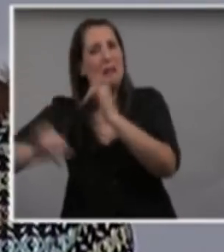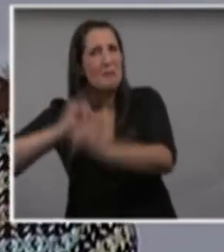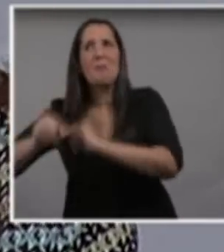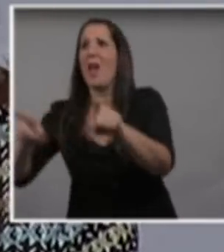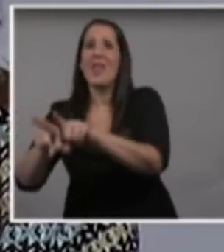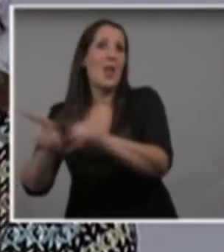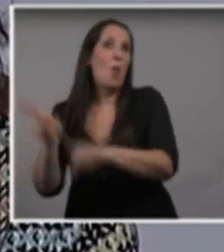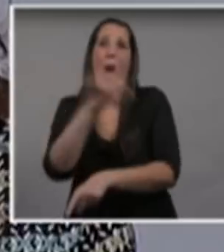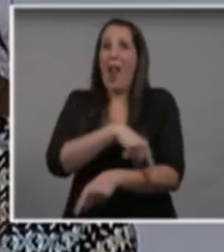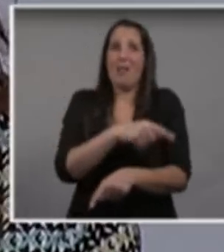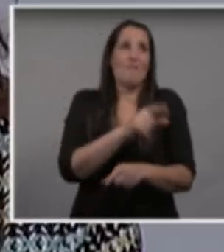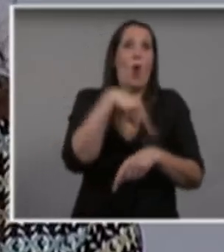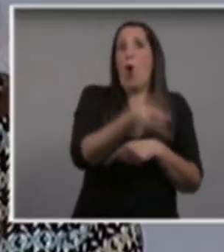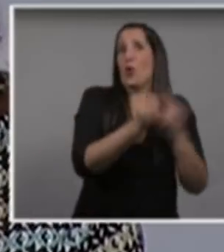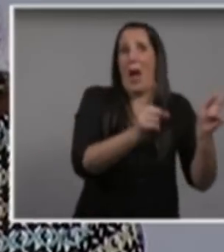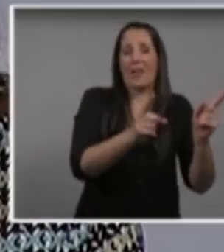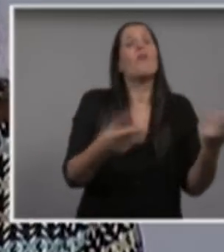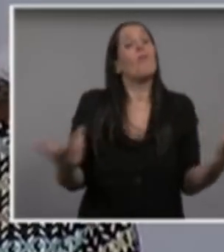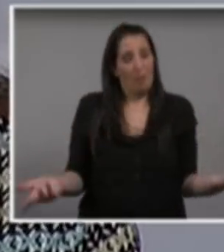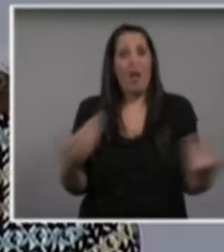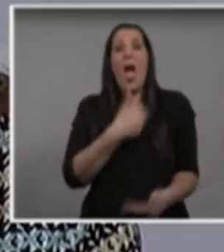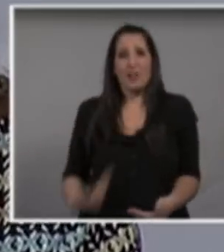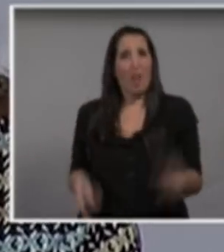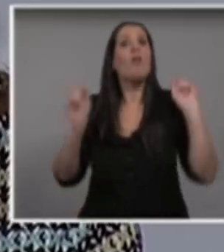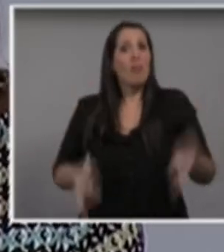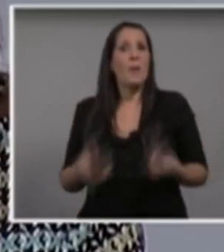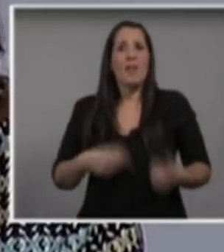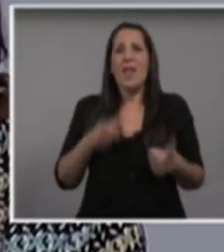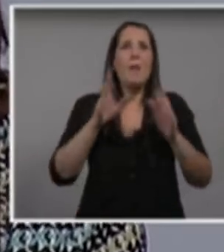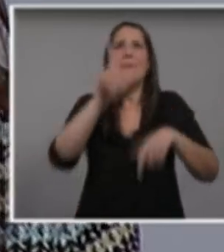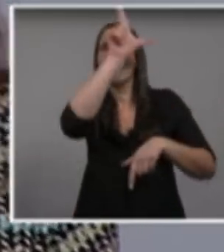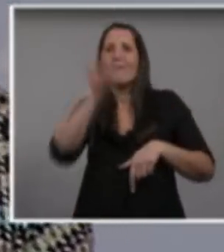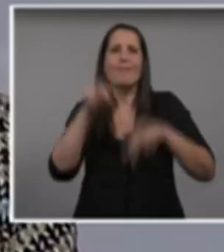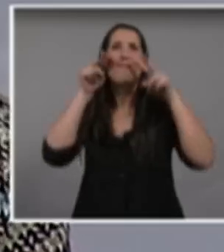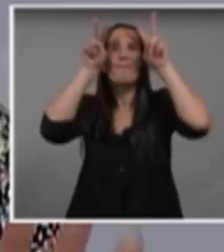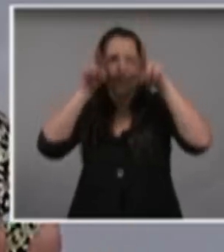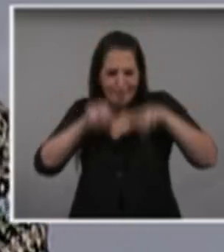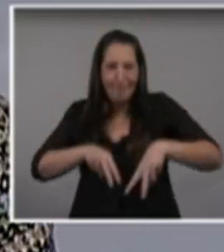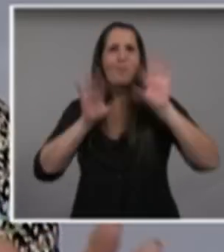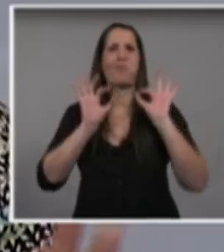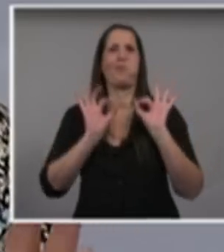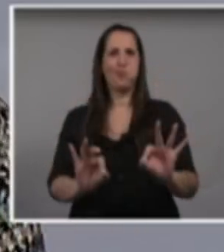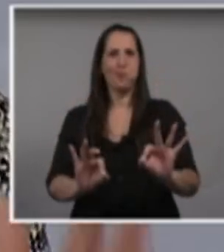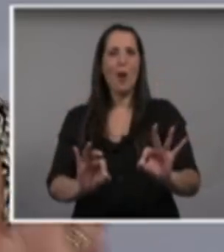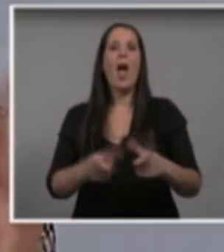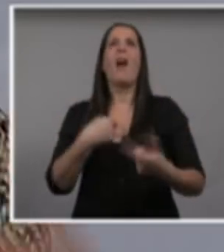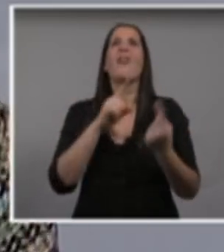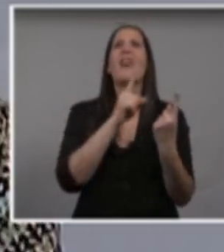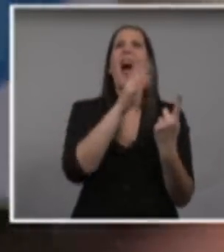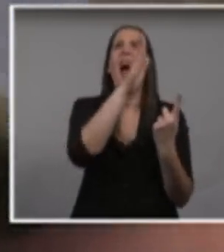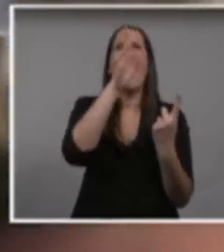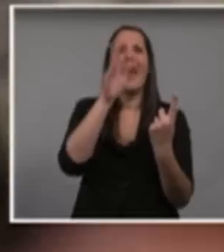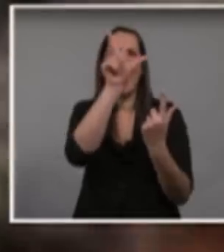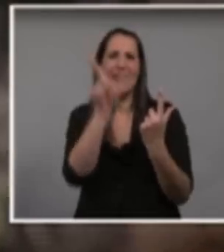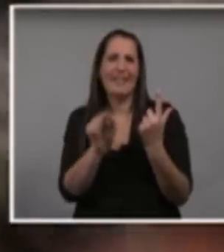El Estado debe llegar a cada rincón de la nación, a cada rincón de la